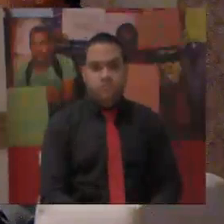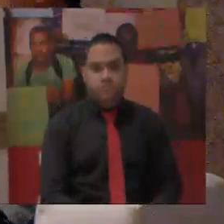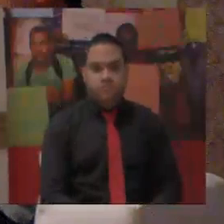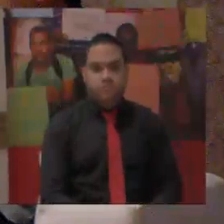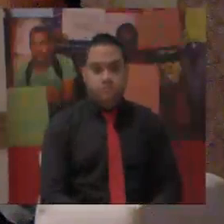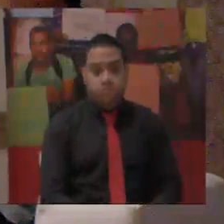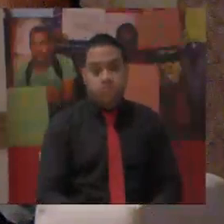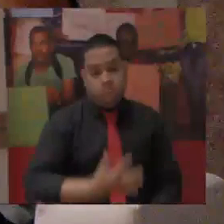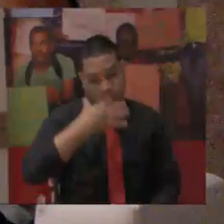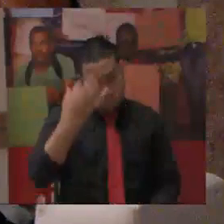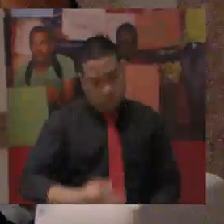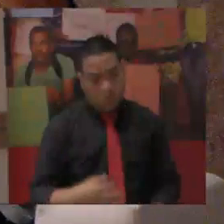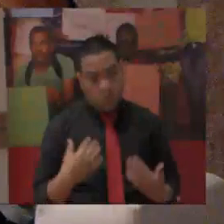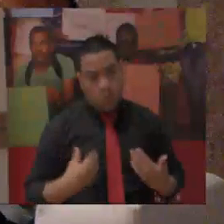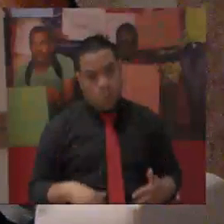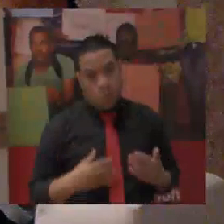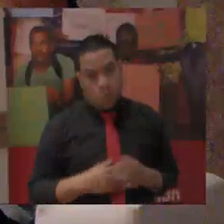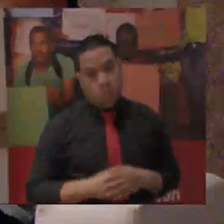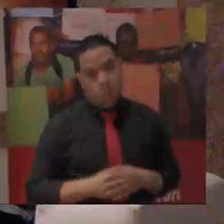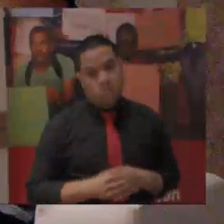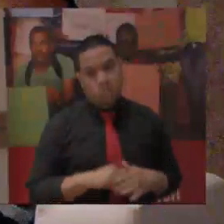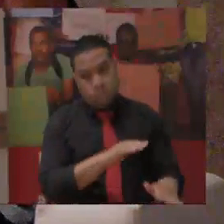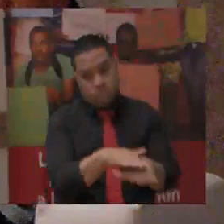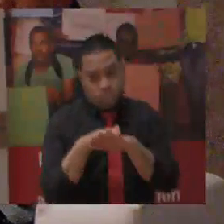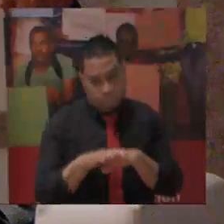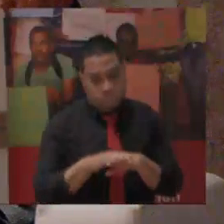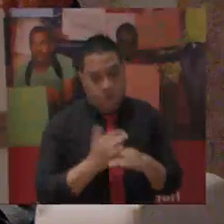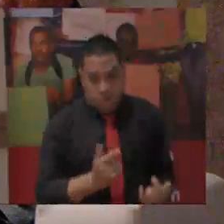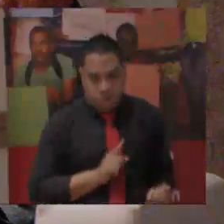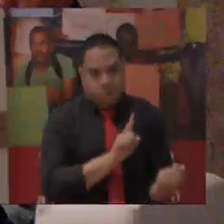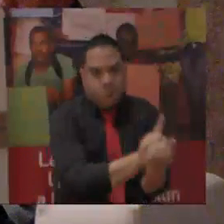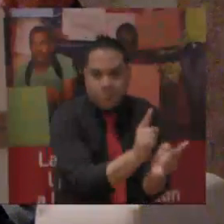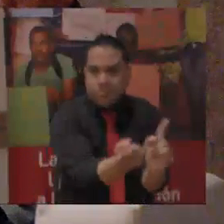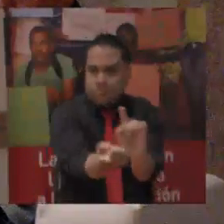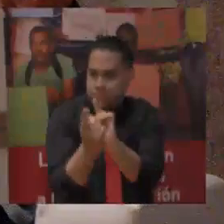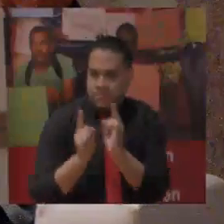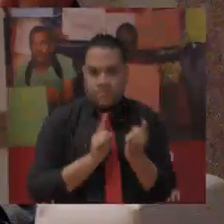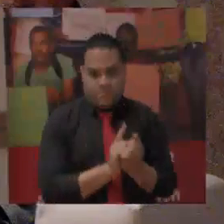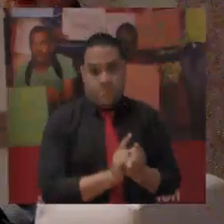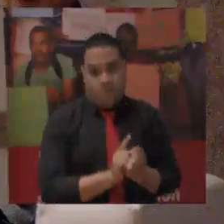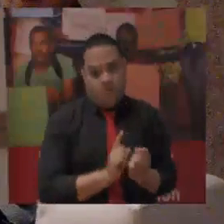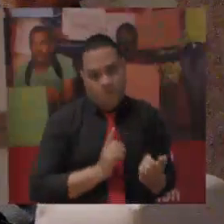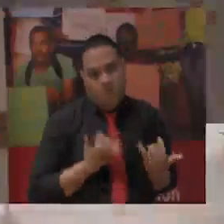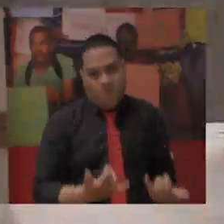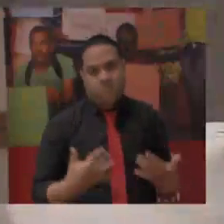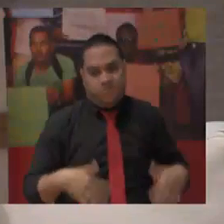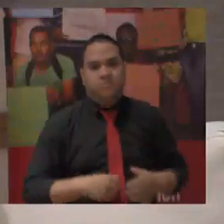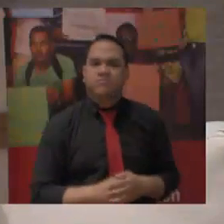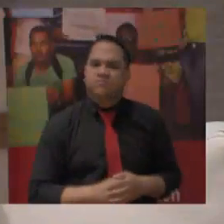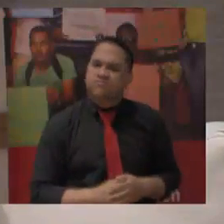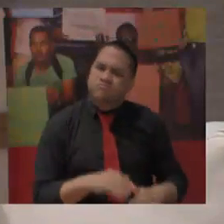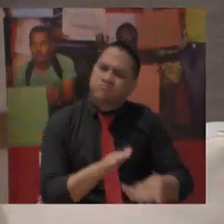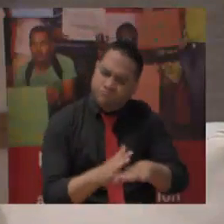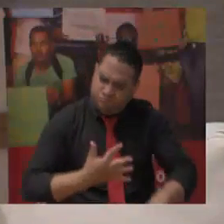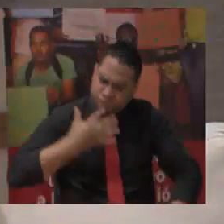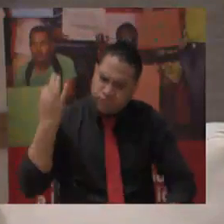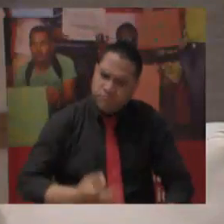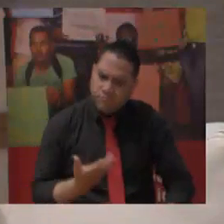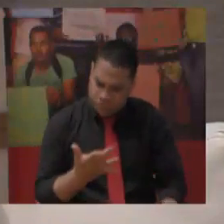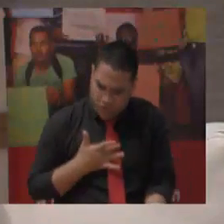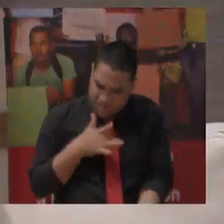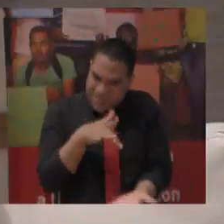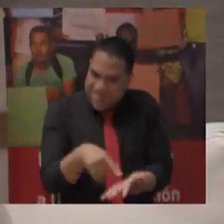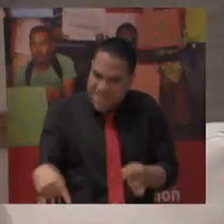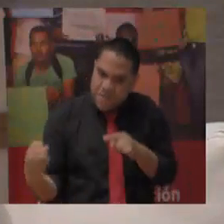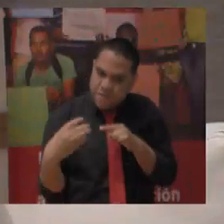De verdad que es maravilloso podernos encontrar. Y realmente cuando uno asiste a un foro como estos, yo creo